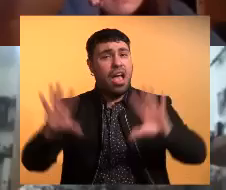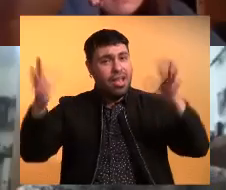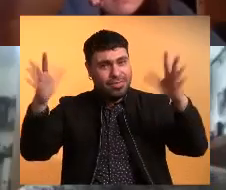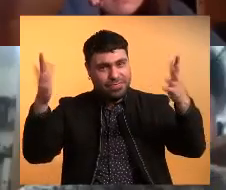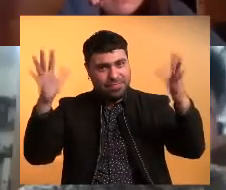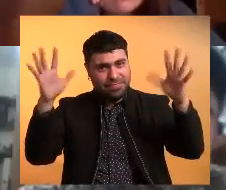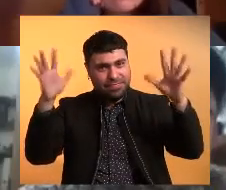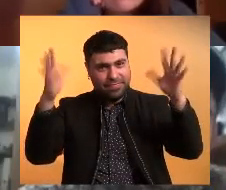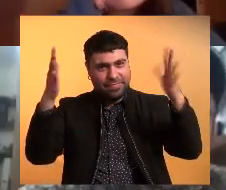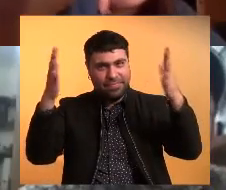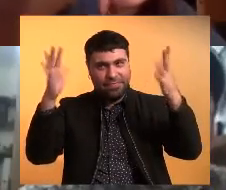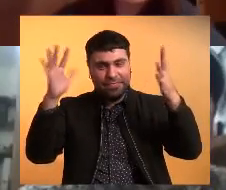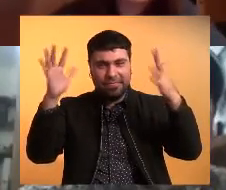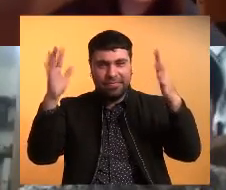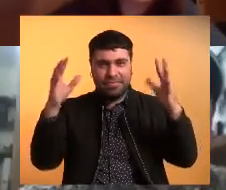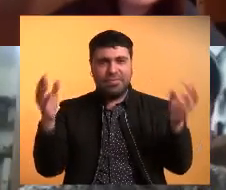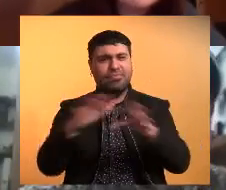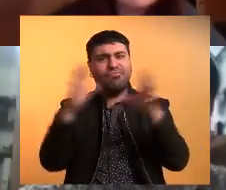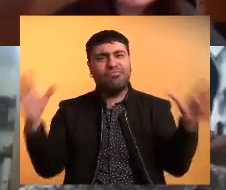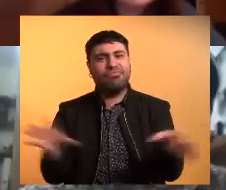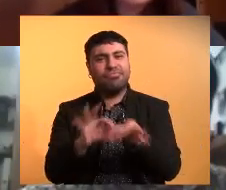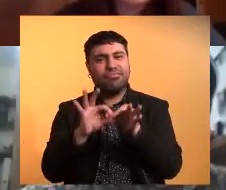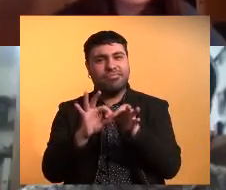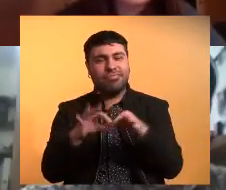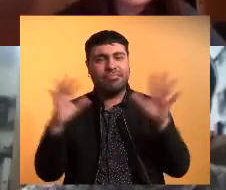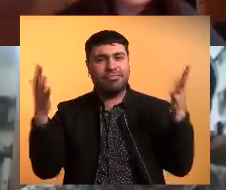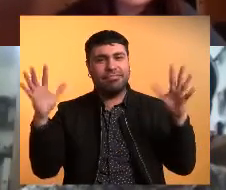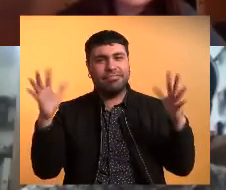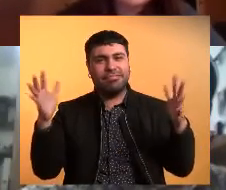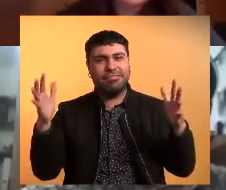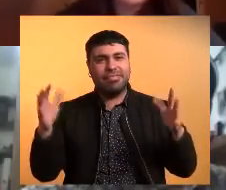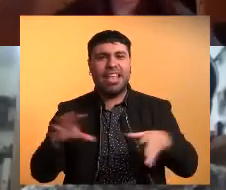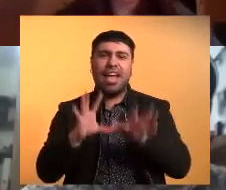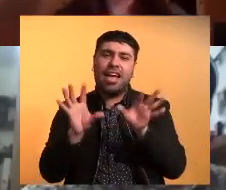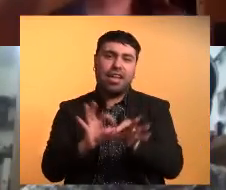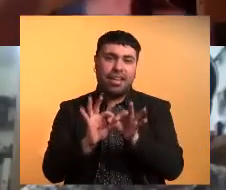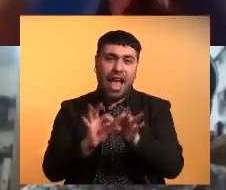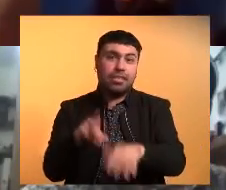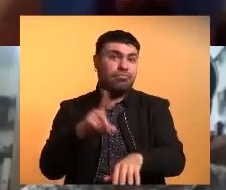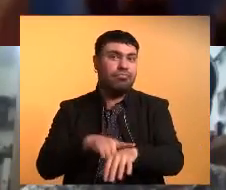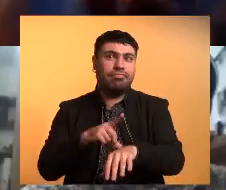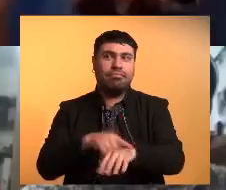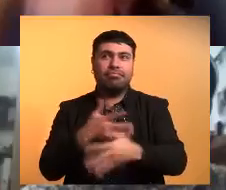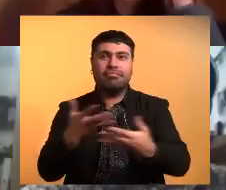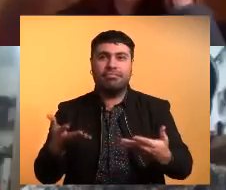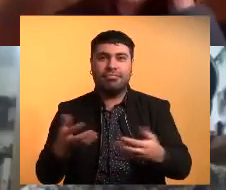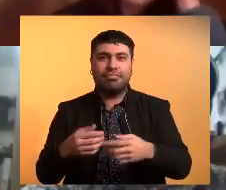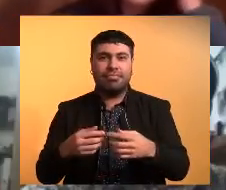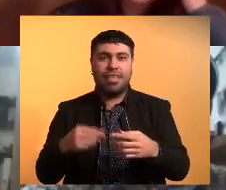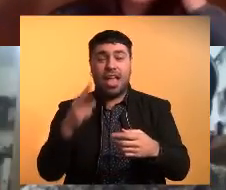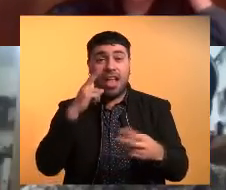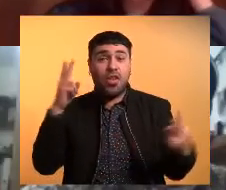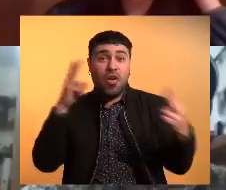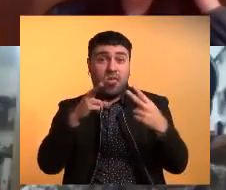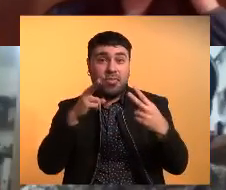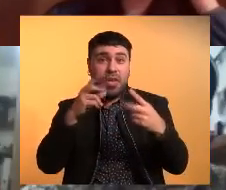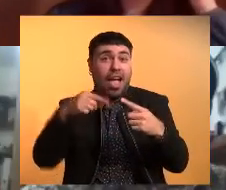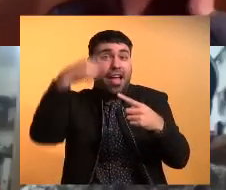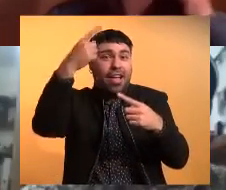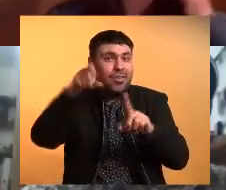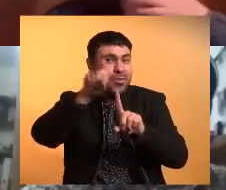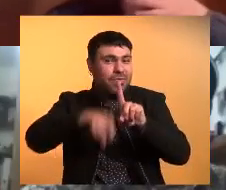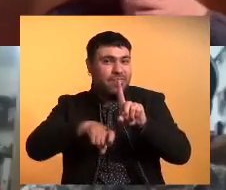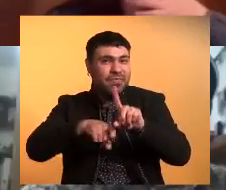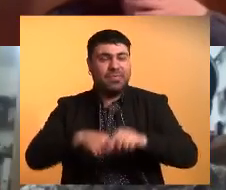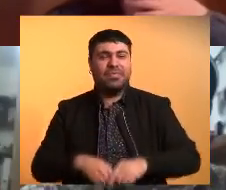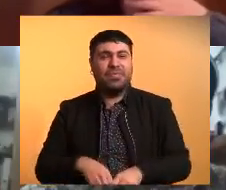entonces. Muchas, muchas gracias. Gracias por el tiempo también. Y nos vemos el próximo mes en el